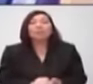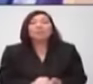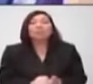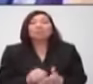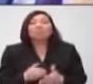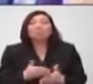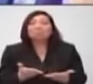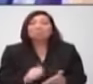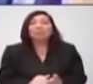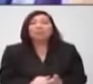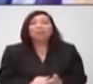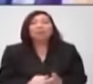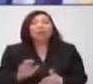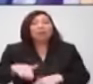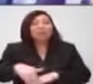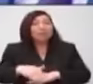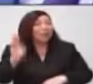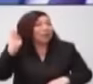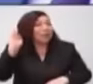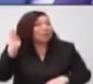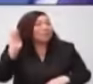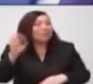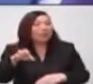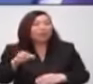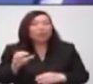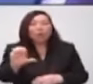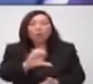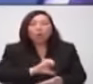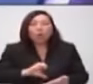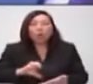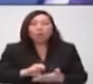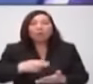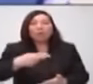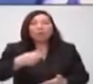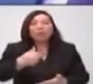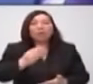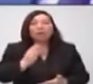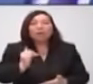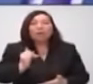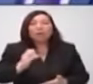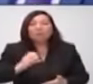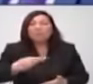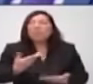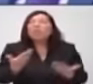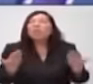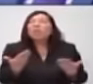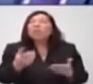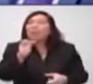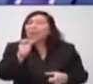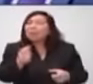entre Javier Prado y el óvalo Javich? ¿Dónde